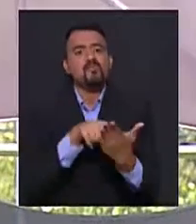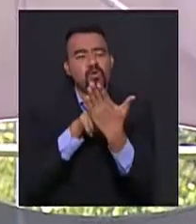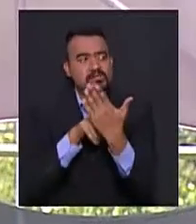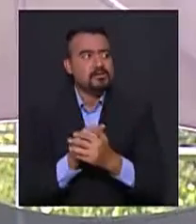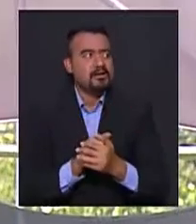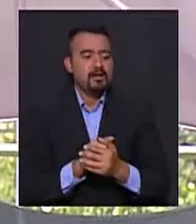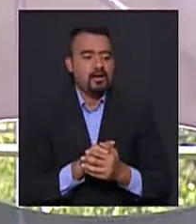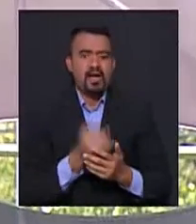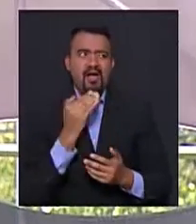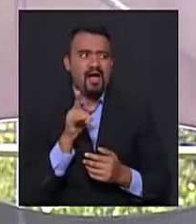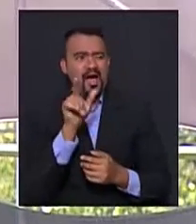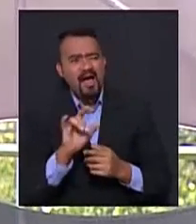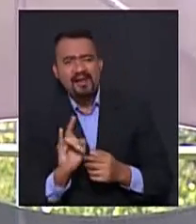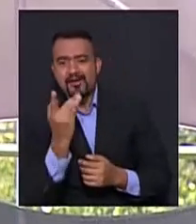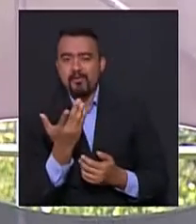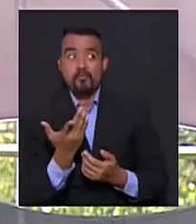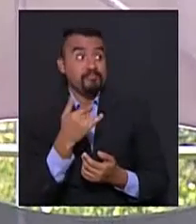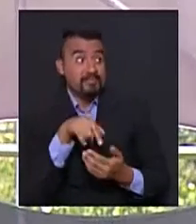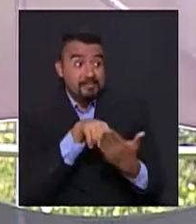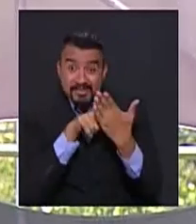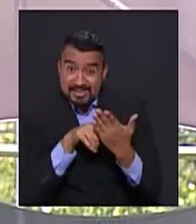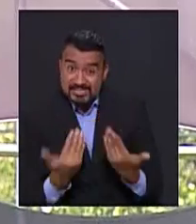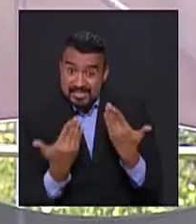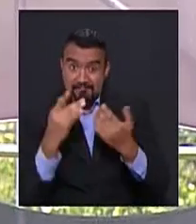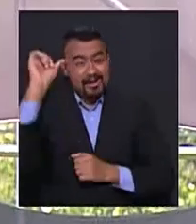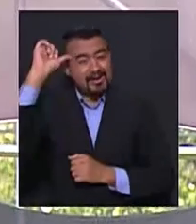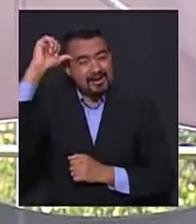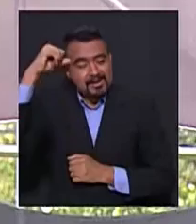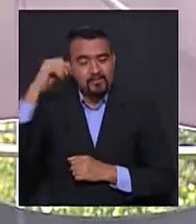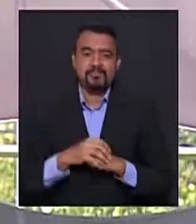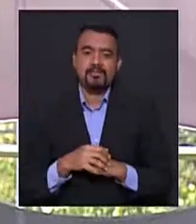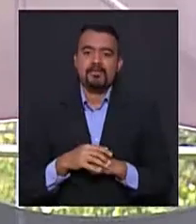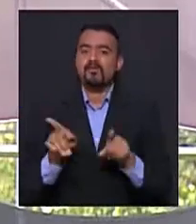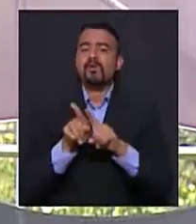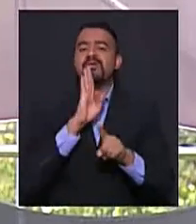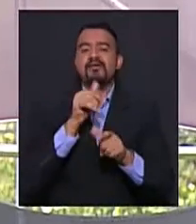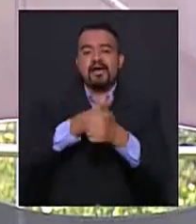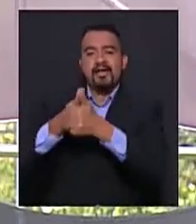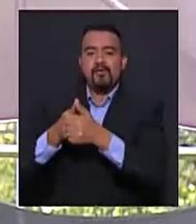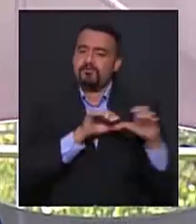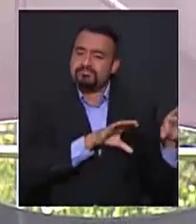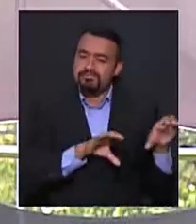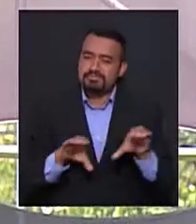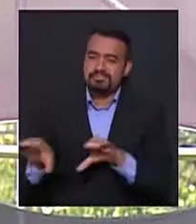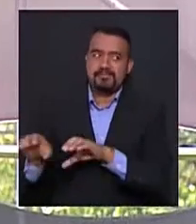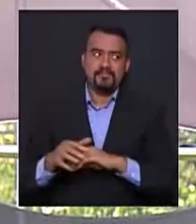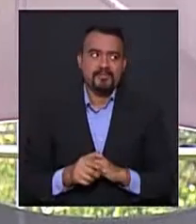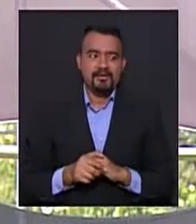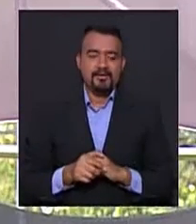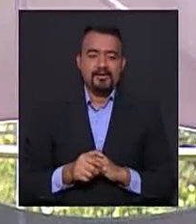esas personas valiosas desde la memoria, pero también desde nuestra forma de actuar.